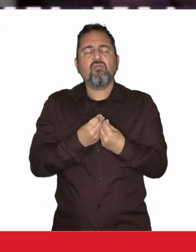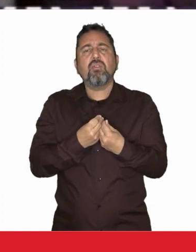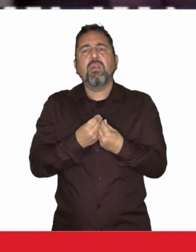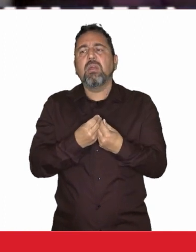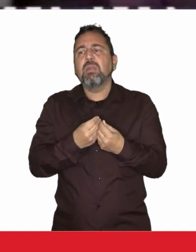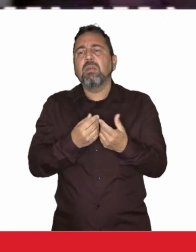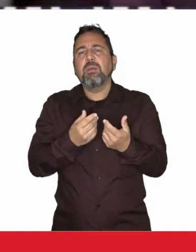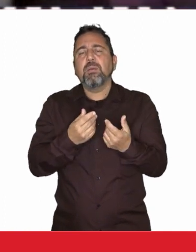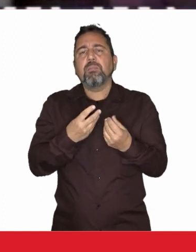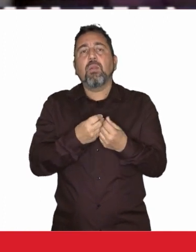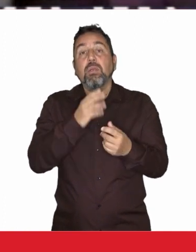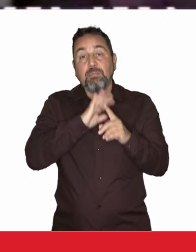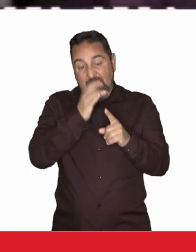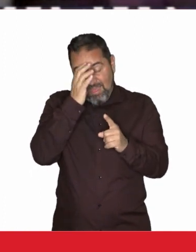trabajando